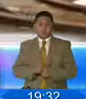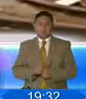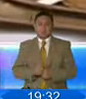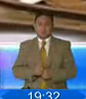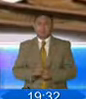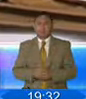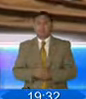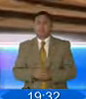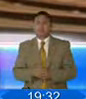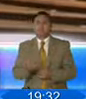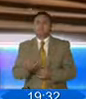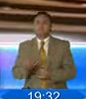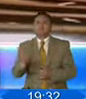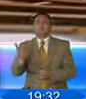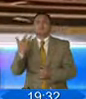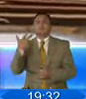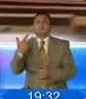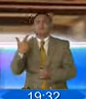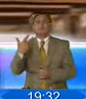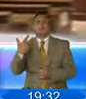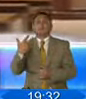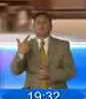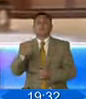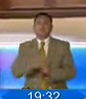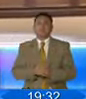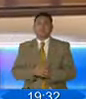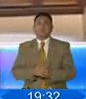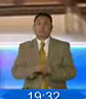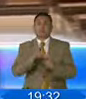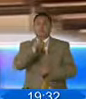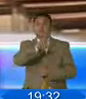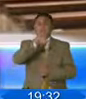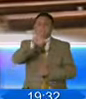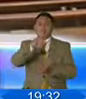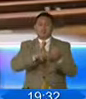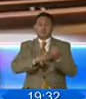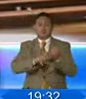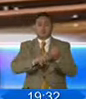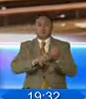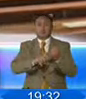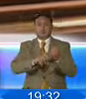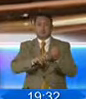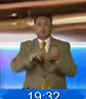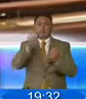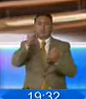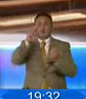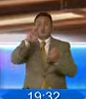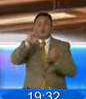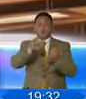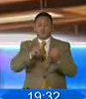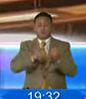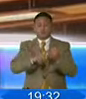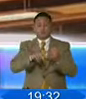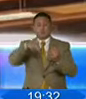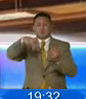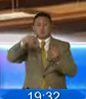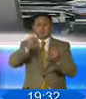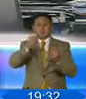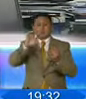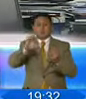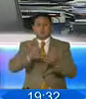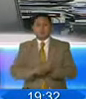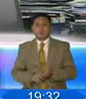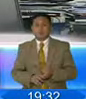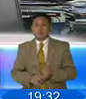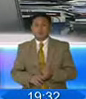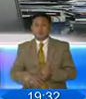tres fuerzas políticas en la Asamblea Nacional serían Alianza País, la Alianza Creo Suma y Partido Social Cristiano.